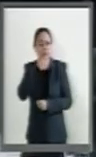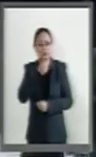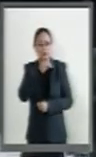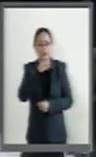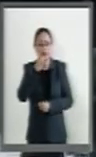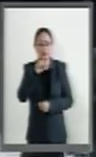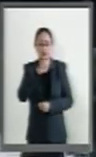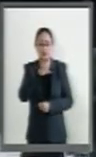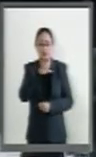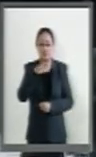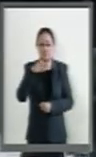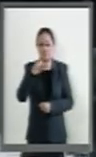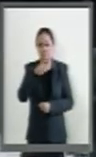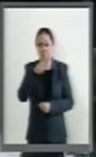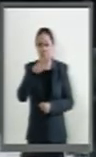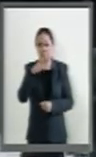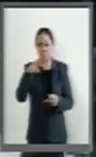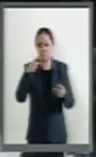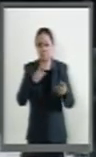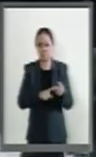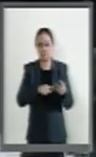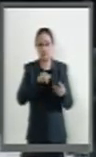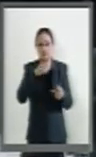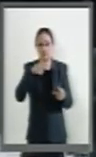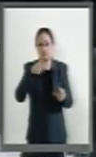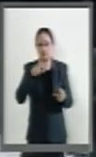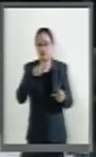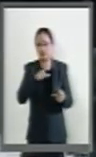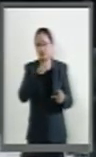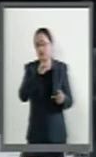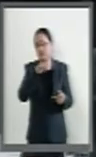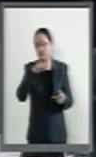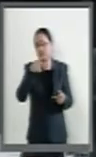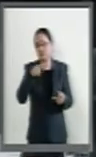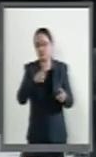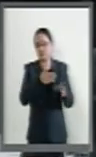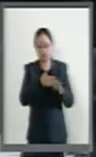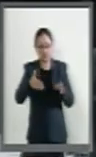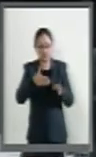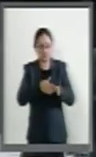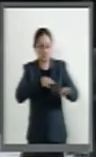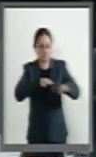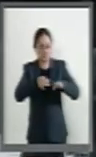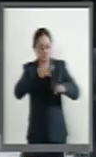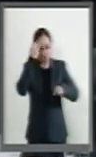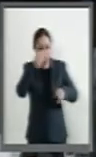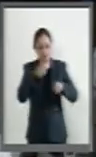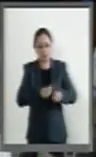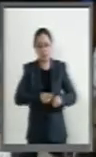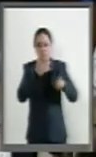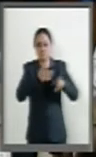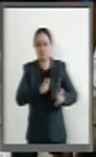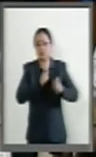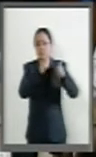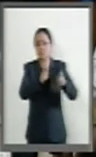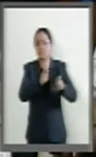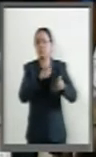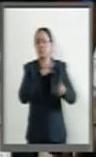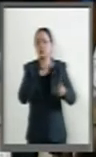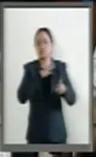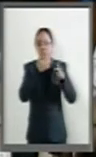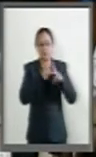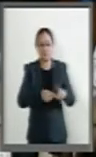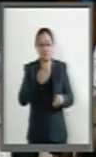José Luis Vargas Valdés e Indalfer Infante González desempeñarán su encargo para el periodo que inicia